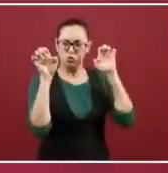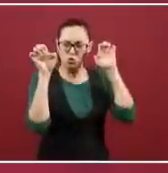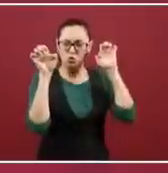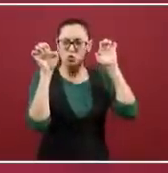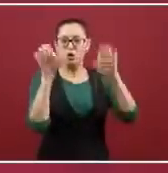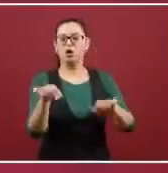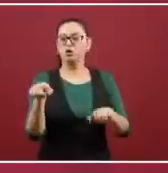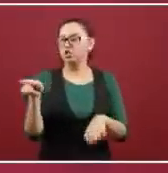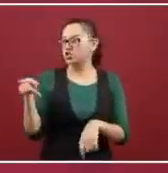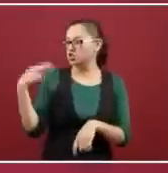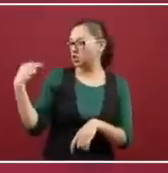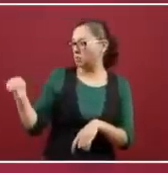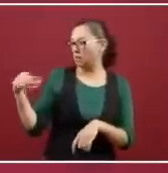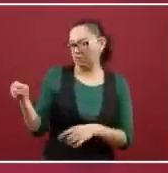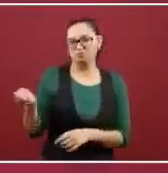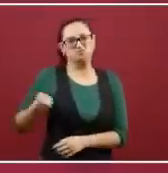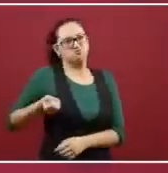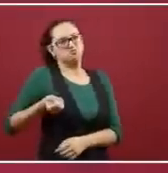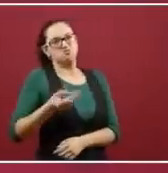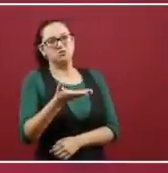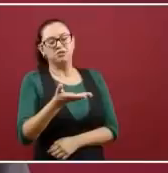José María Morelos y Pavón.